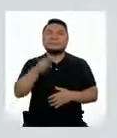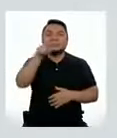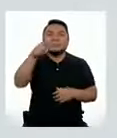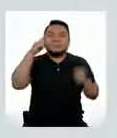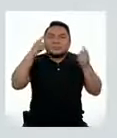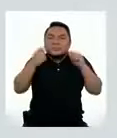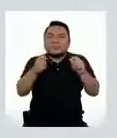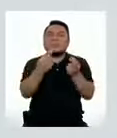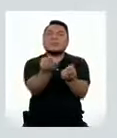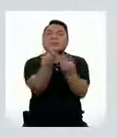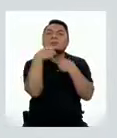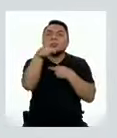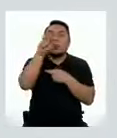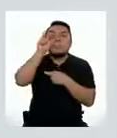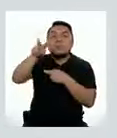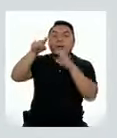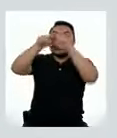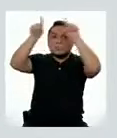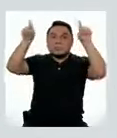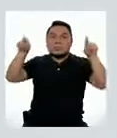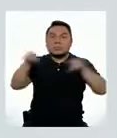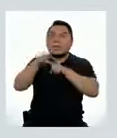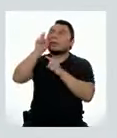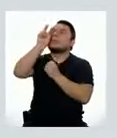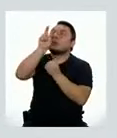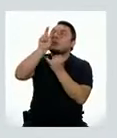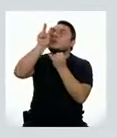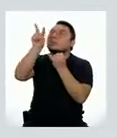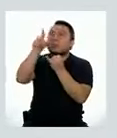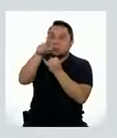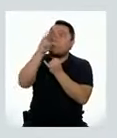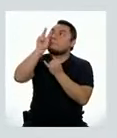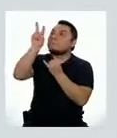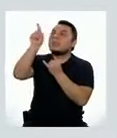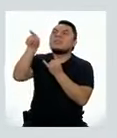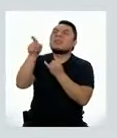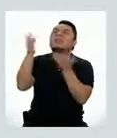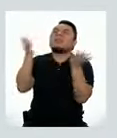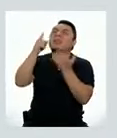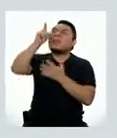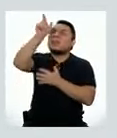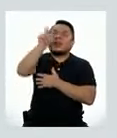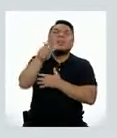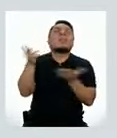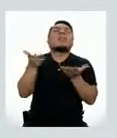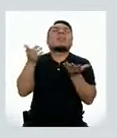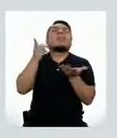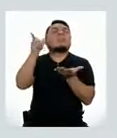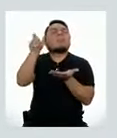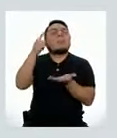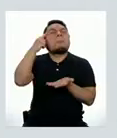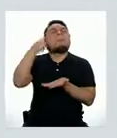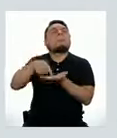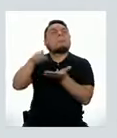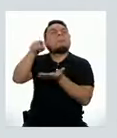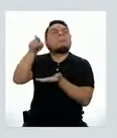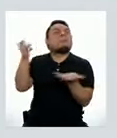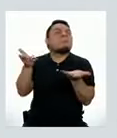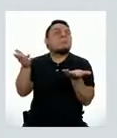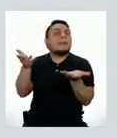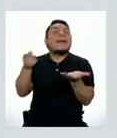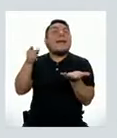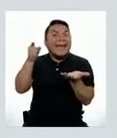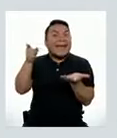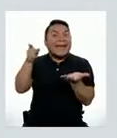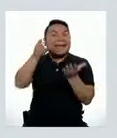Intenta responder observando el gráfico de barras detenidamente. ¿De qué trata el gráfico de barras? Exacto.